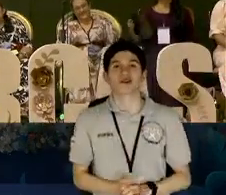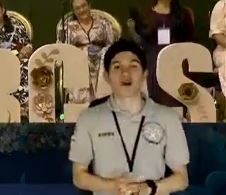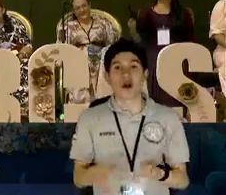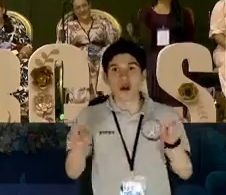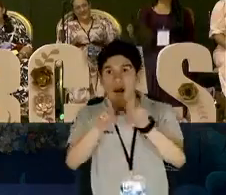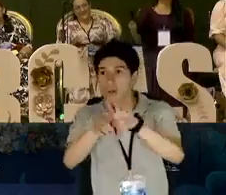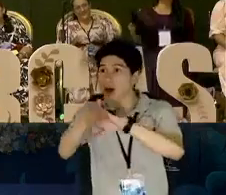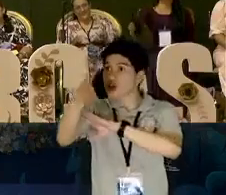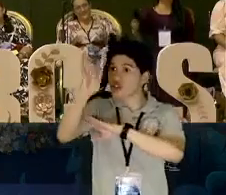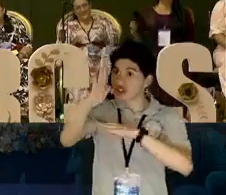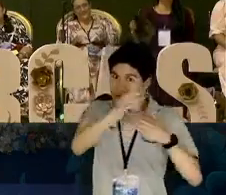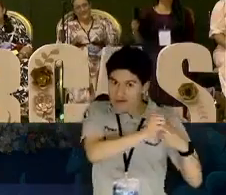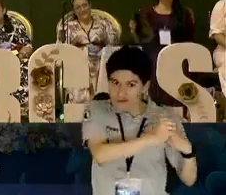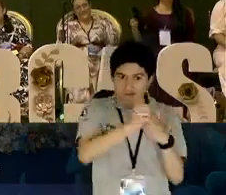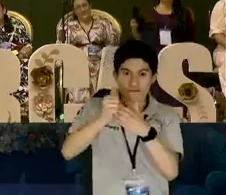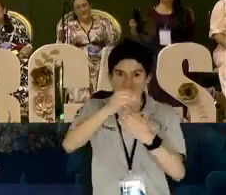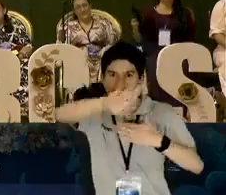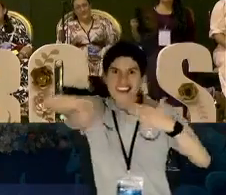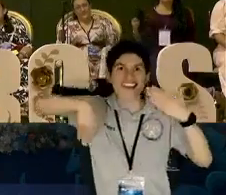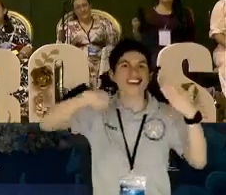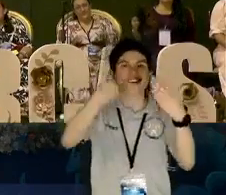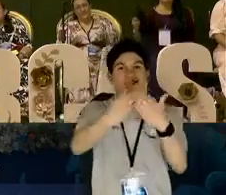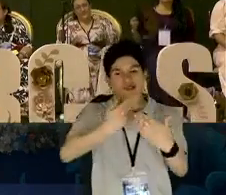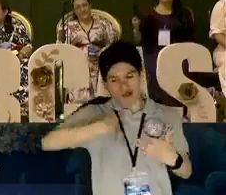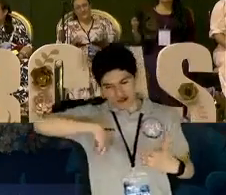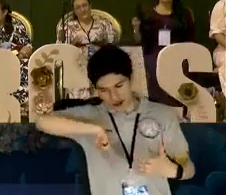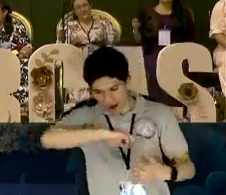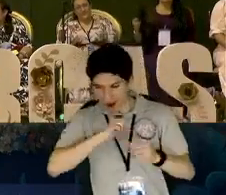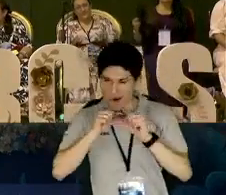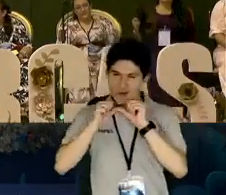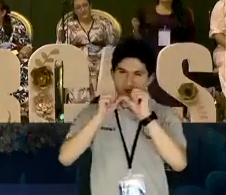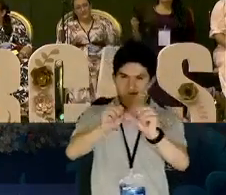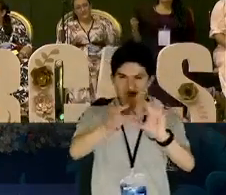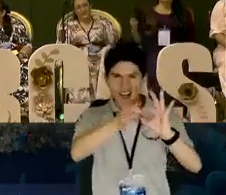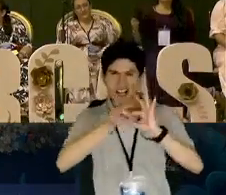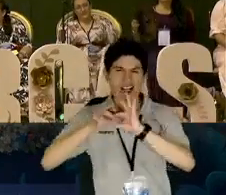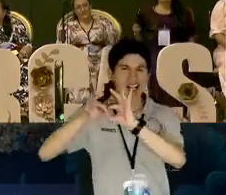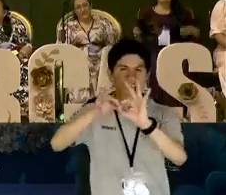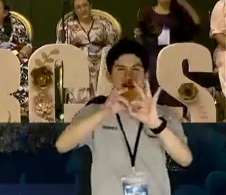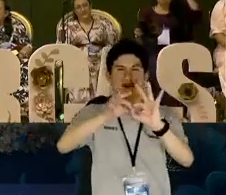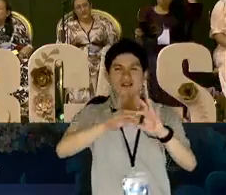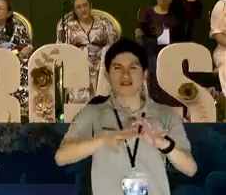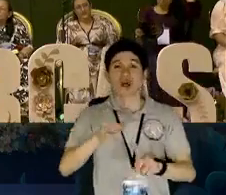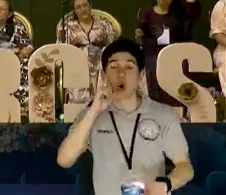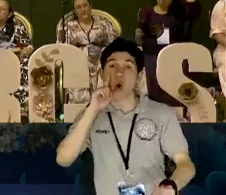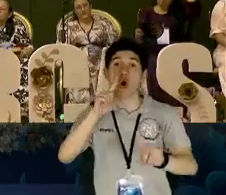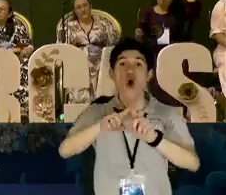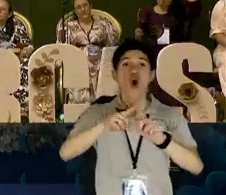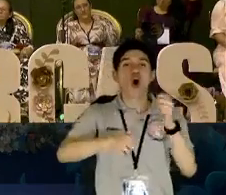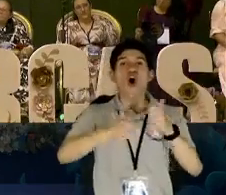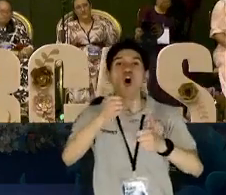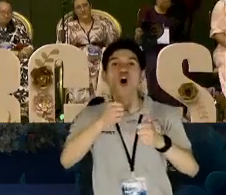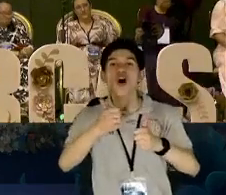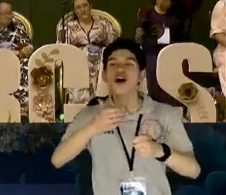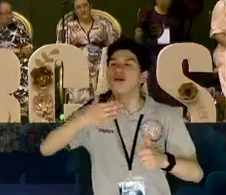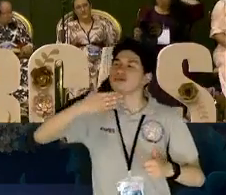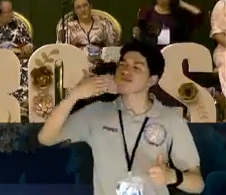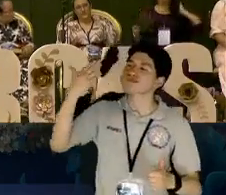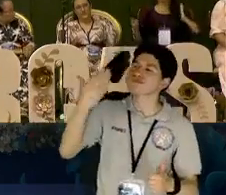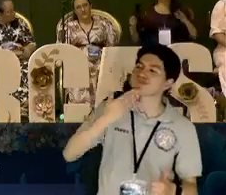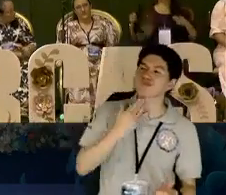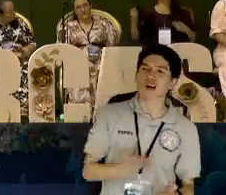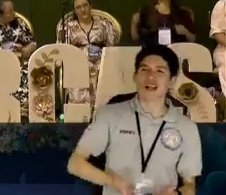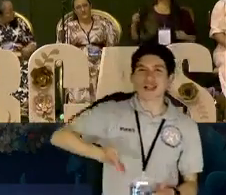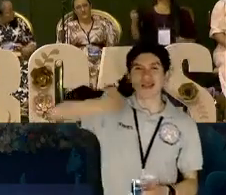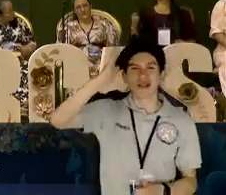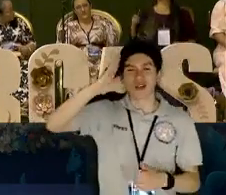todas las cosas, permaneciendo en la unidad. ¿Por qué permanezco en la unidad? Porque la bondad de Dios es buena, es fiel,